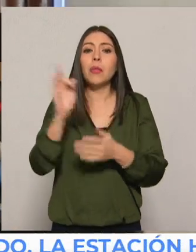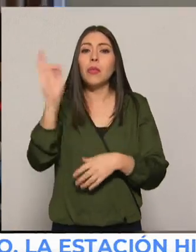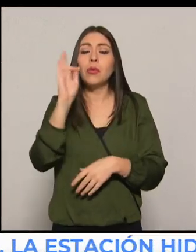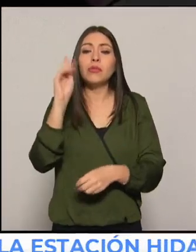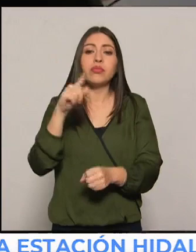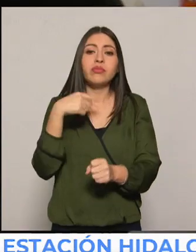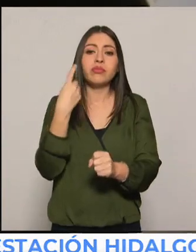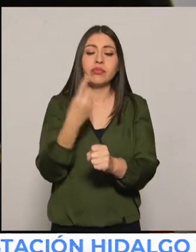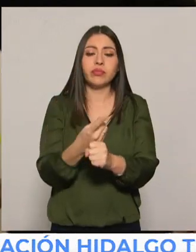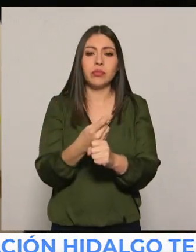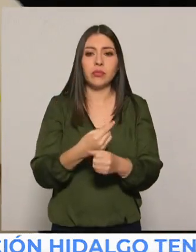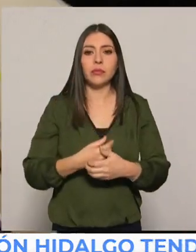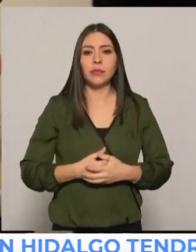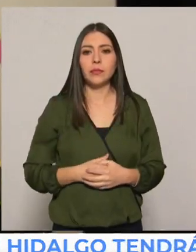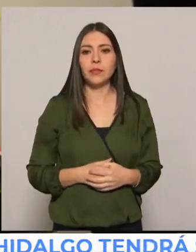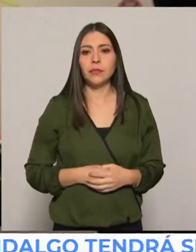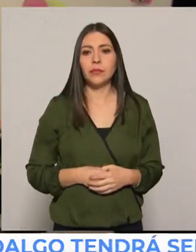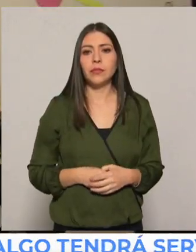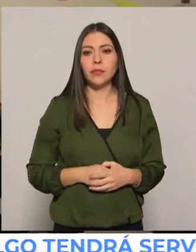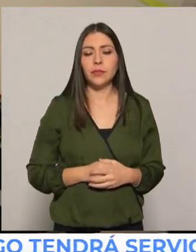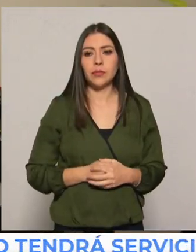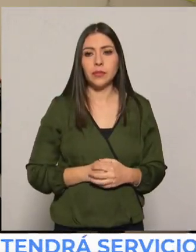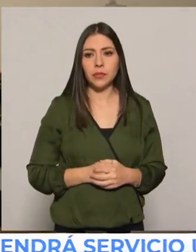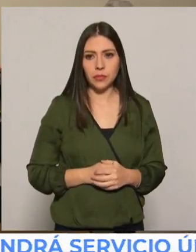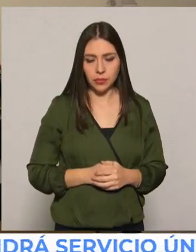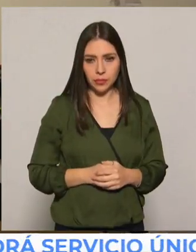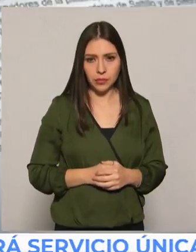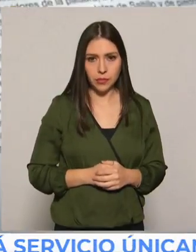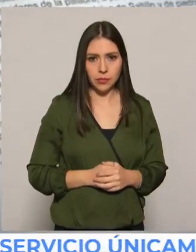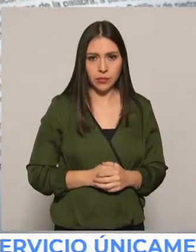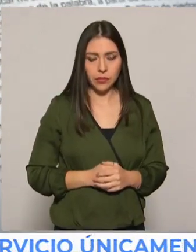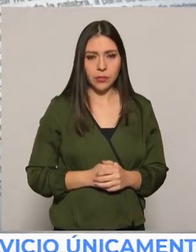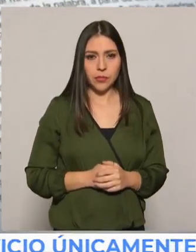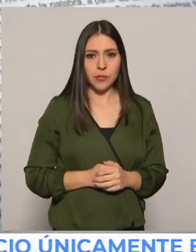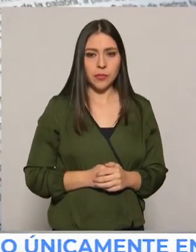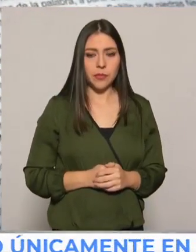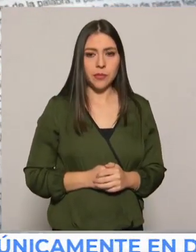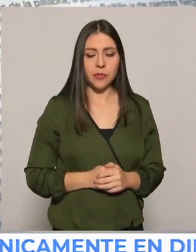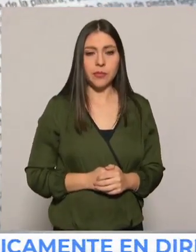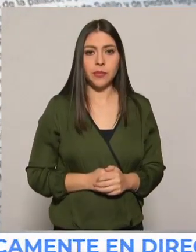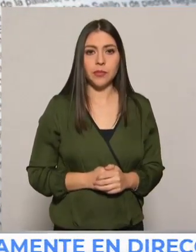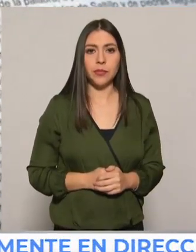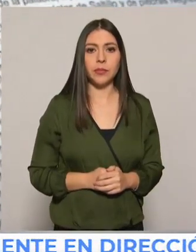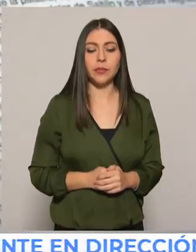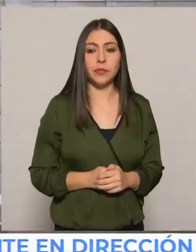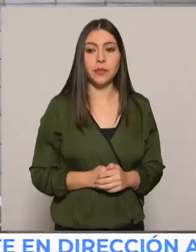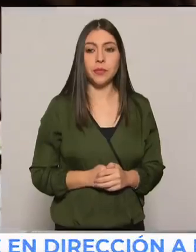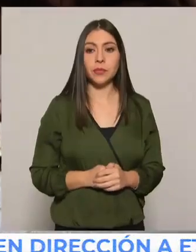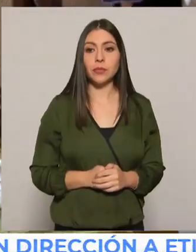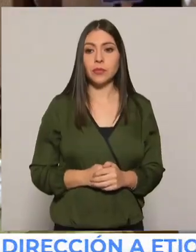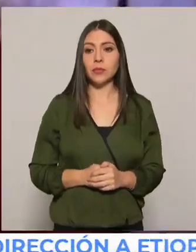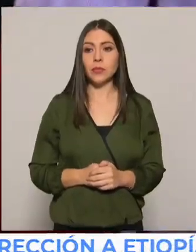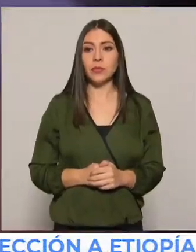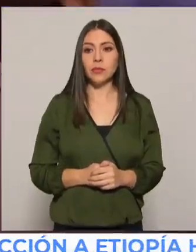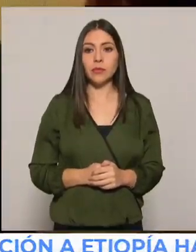pederastía. En las imágenes, Liber Rodríguez, Saray Mariscal, 21 Noticias.